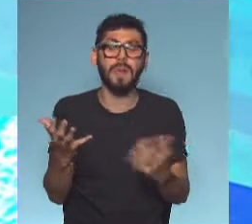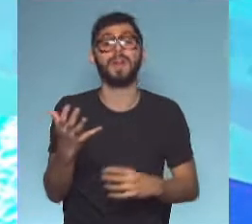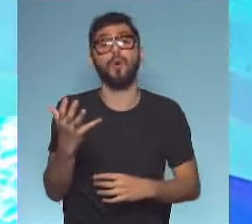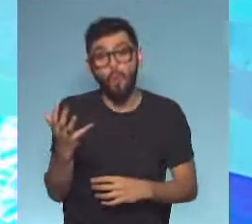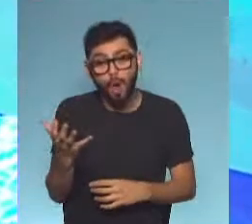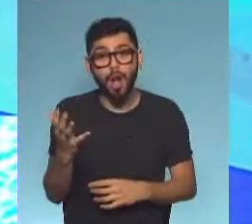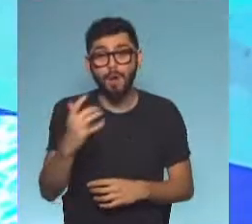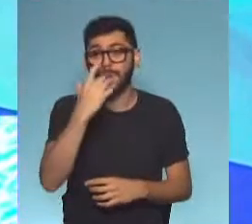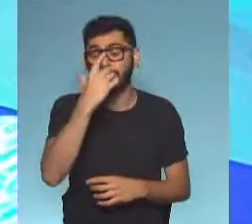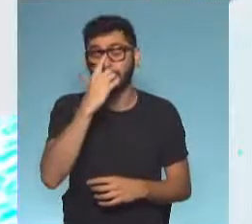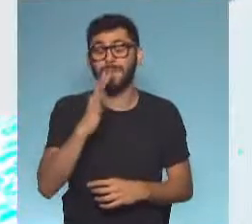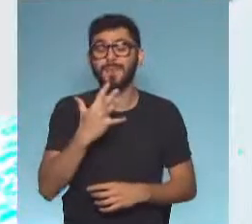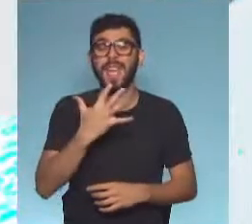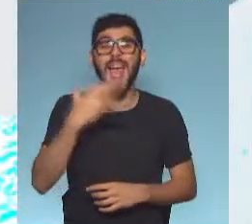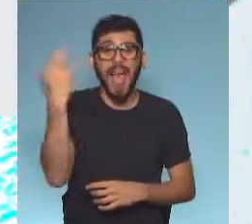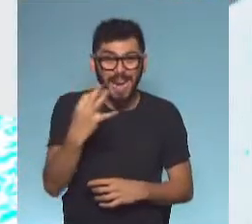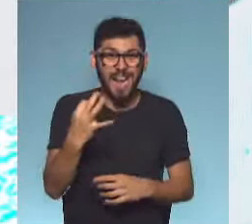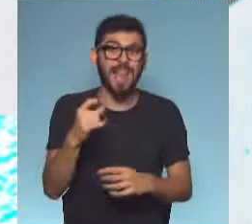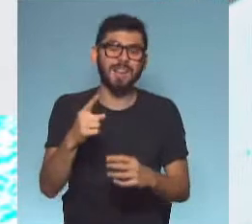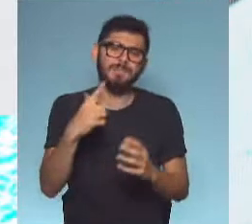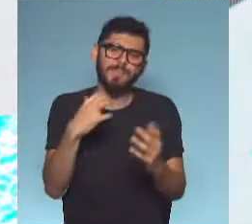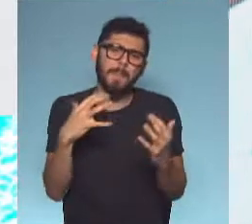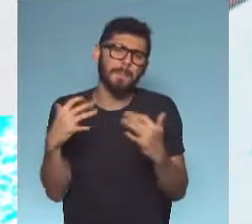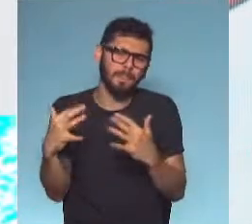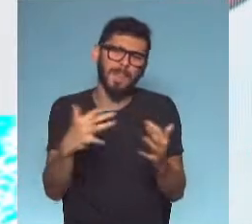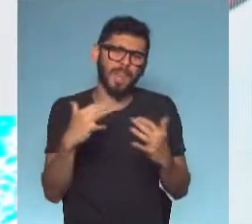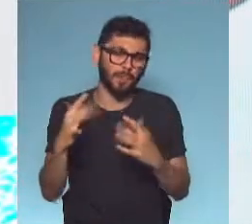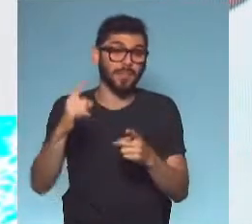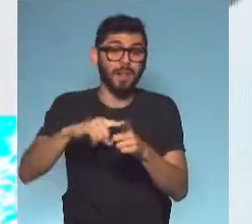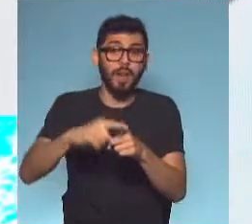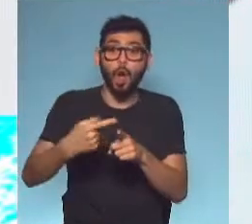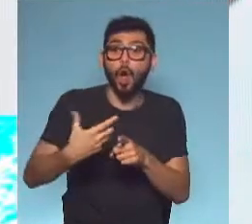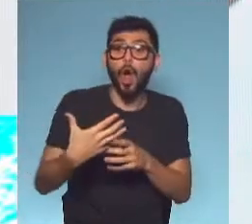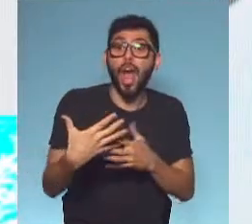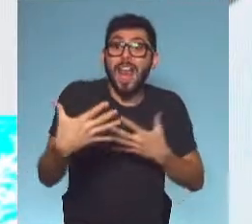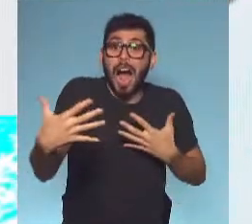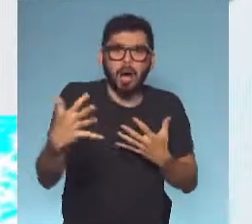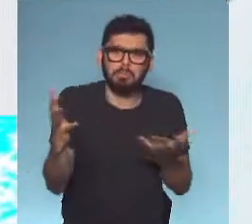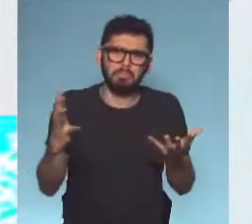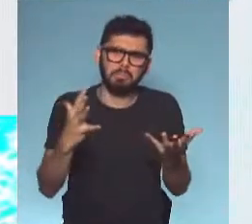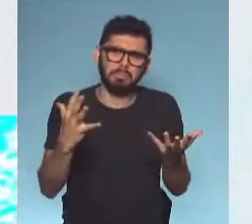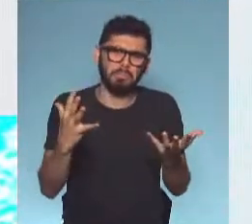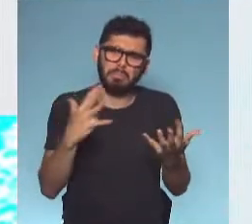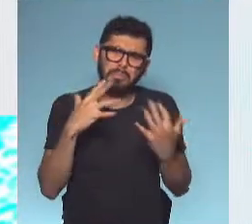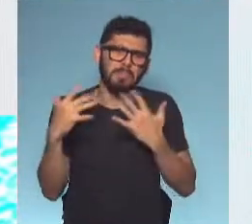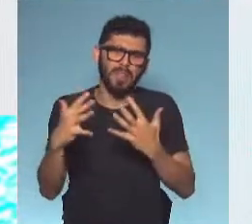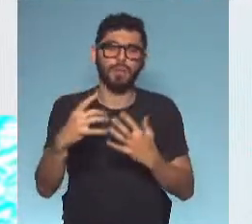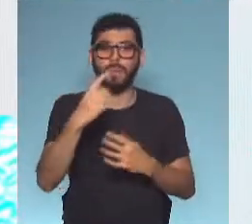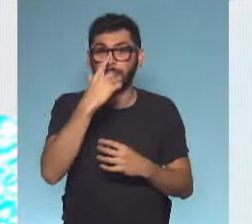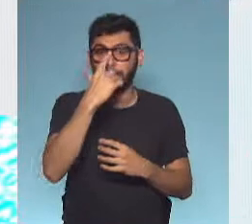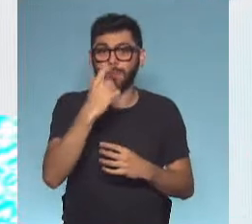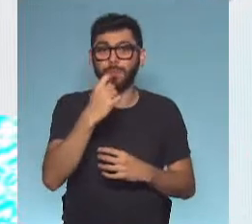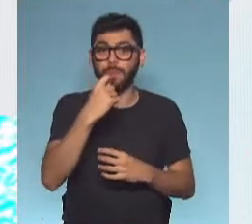Bueno, en realidad es un mito, el tamaño es un mito realmente, porque nosotros